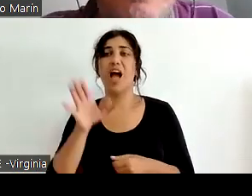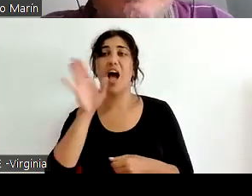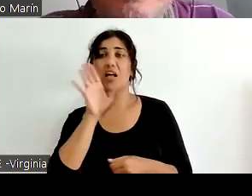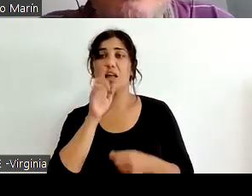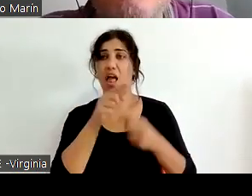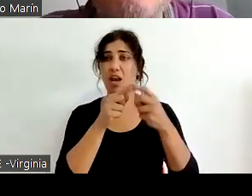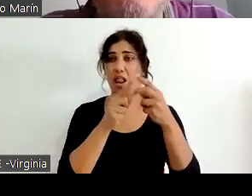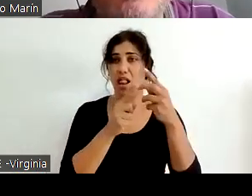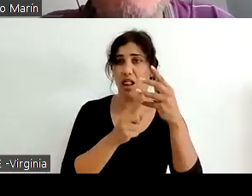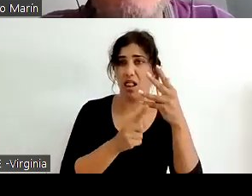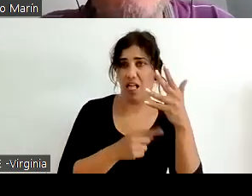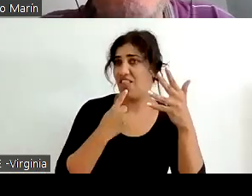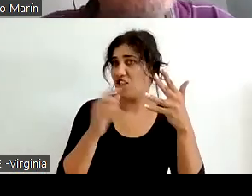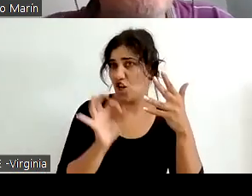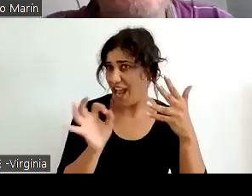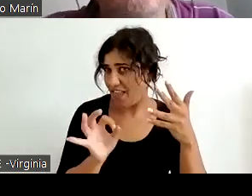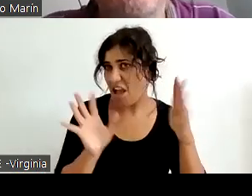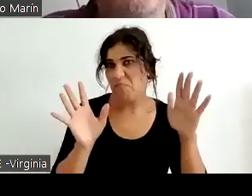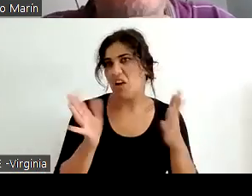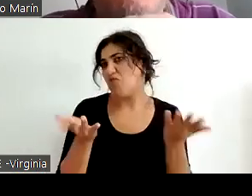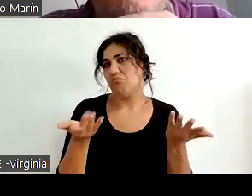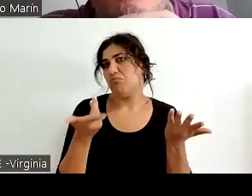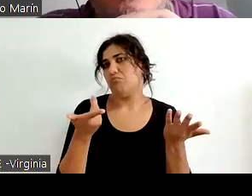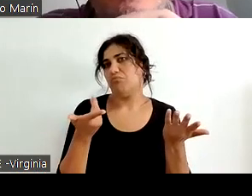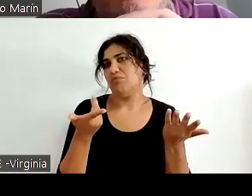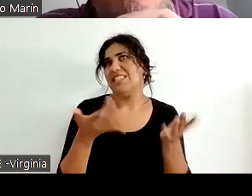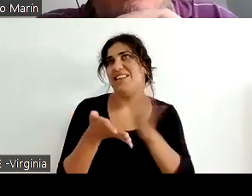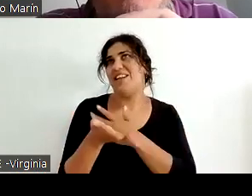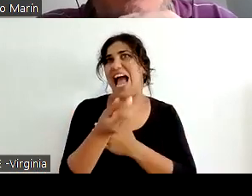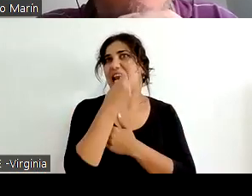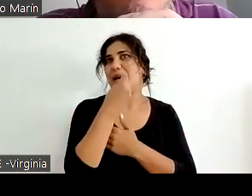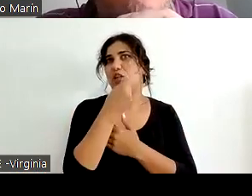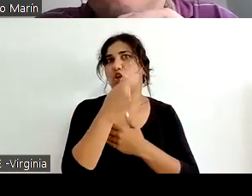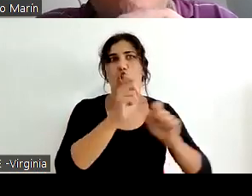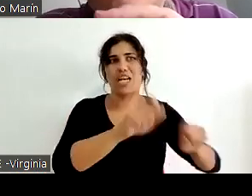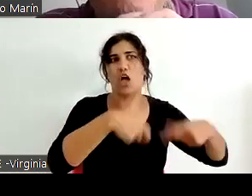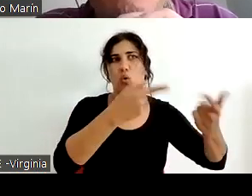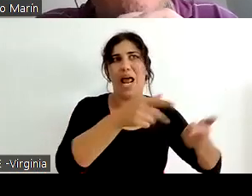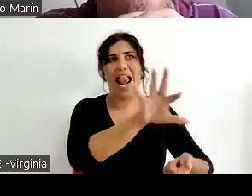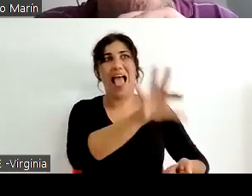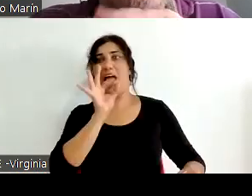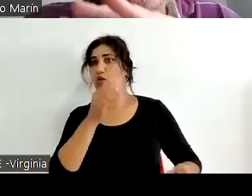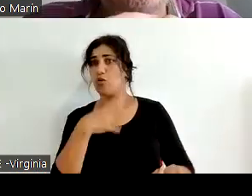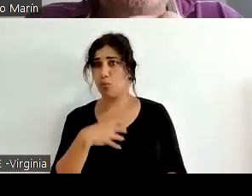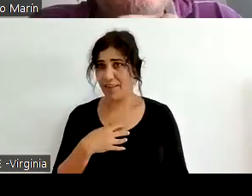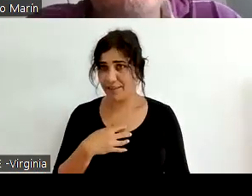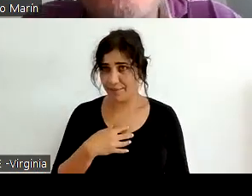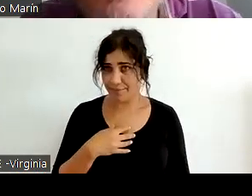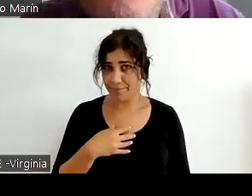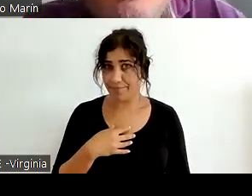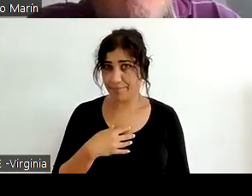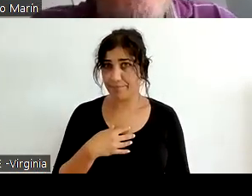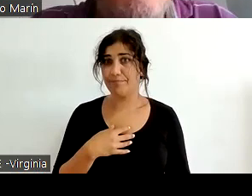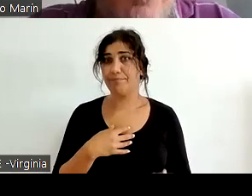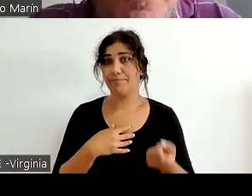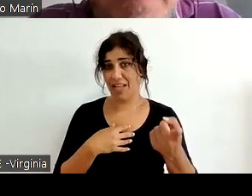enumerado dentro de la alimentación, porque no los podemos obtener a partir de la alimentación. De la alimentación. Con el Active